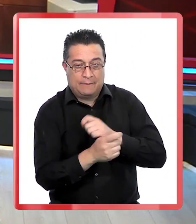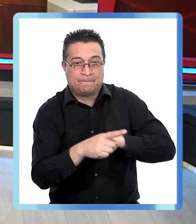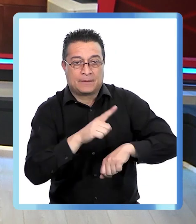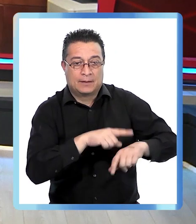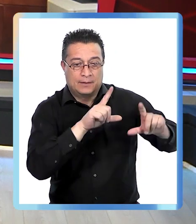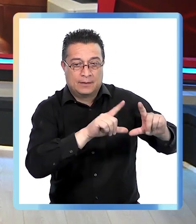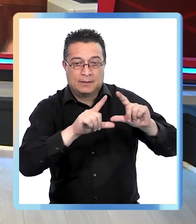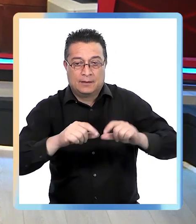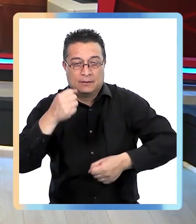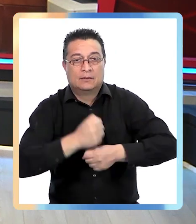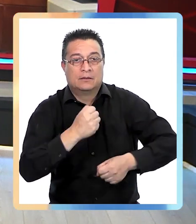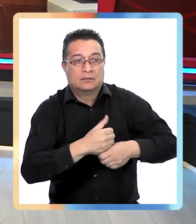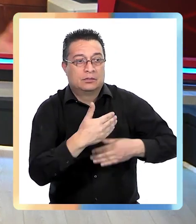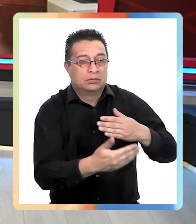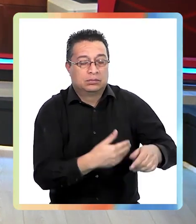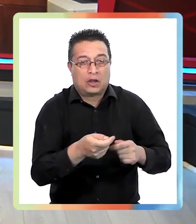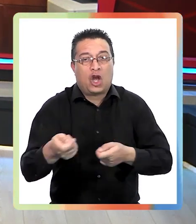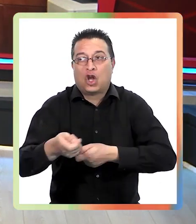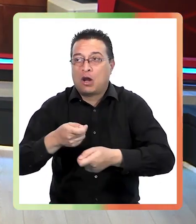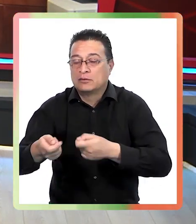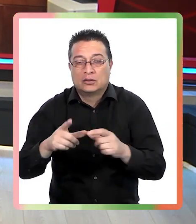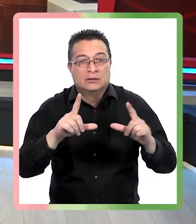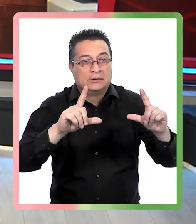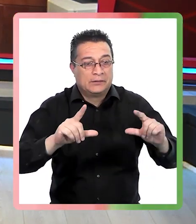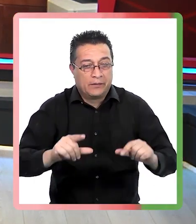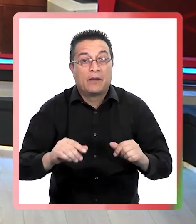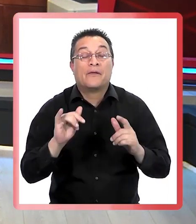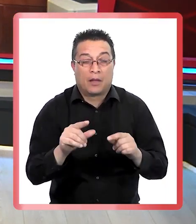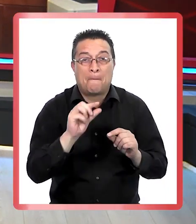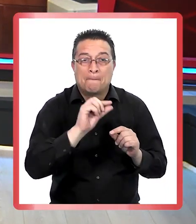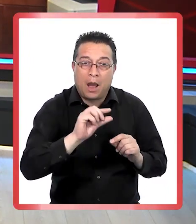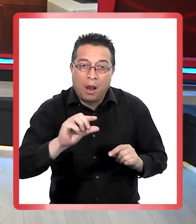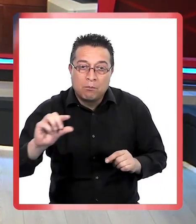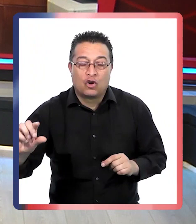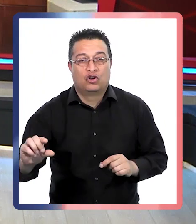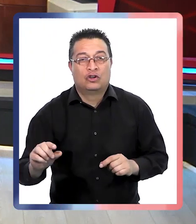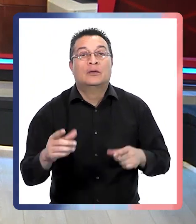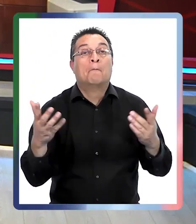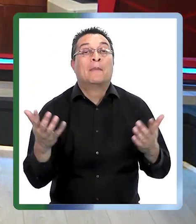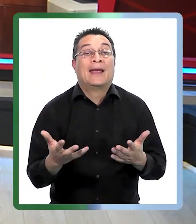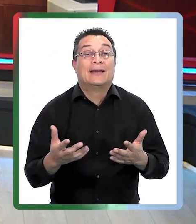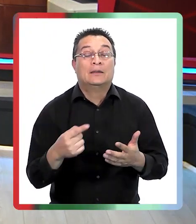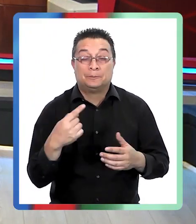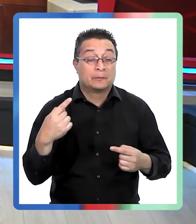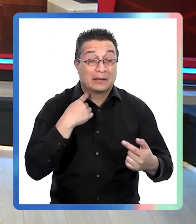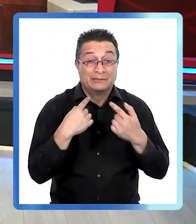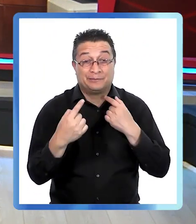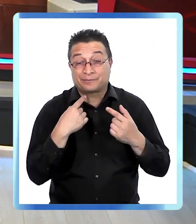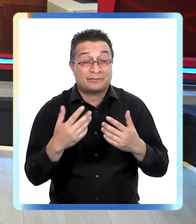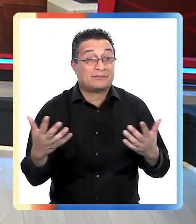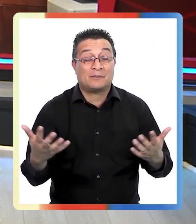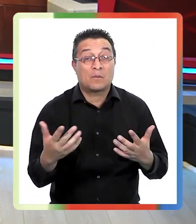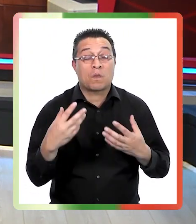jornadas laborales, sus procesos productivos, sus procesos de comercialización de una manera gradual, para que el impacto, ¿cierto?,